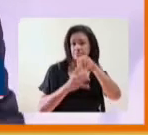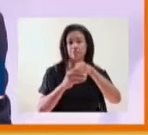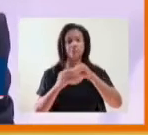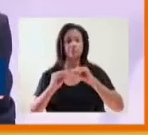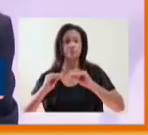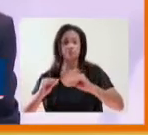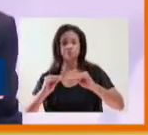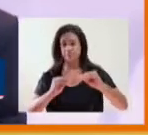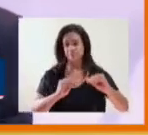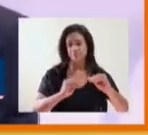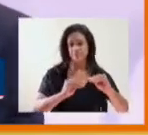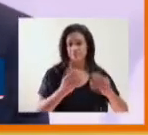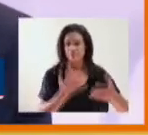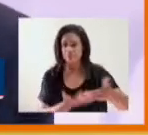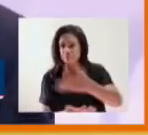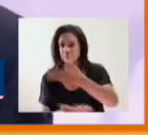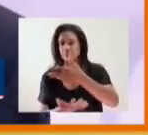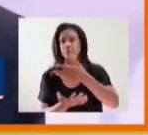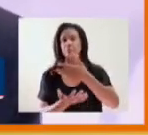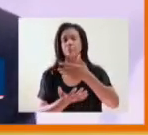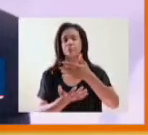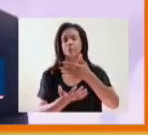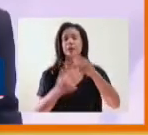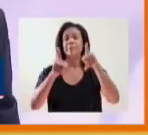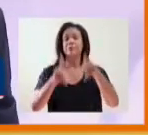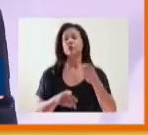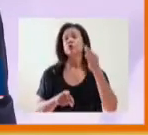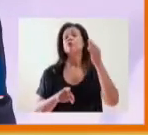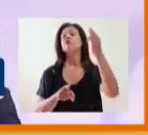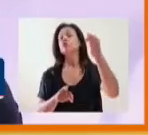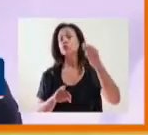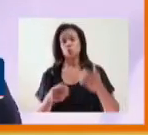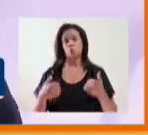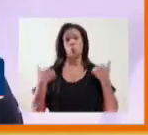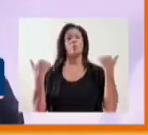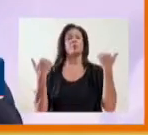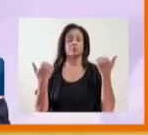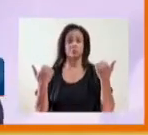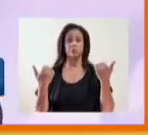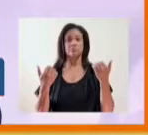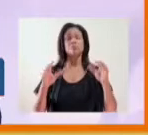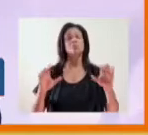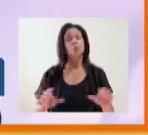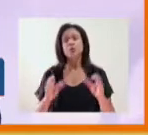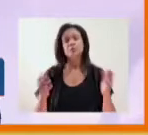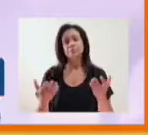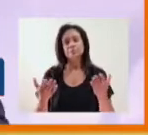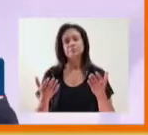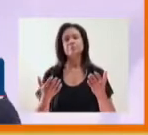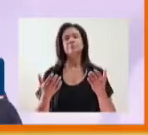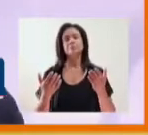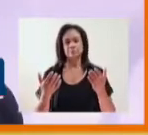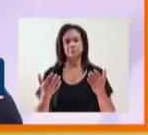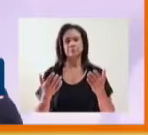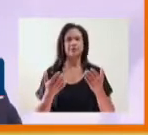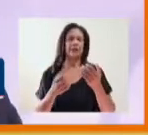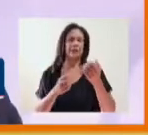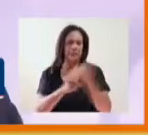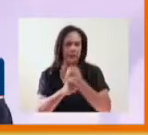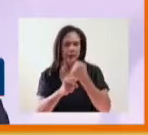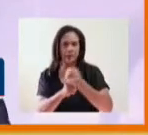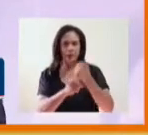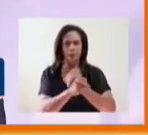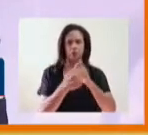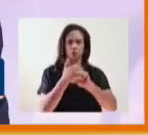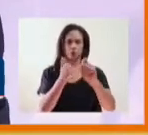llevar las clases de alguna forma estamos hablando de gente adulta que se supone que tiene la capacidad para resolver su situación de educación